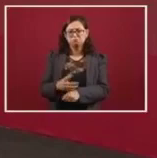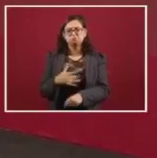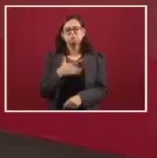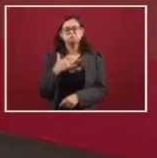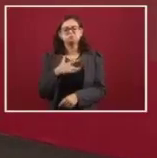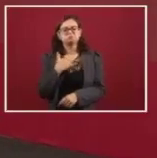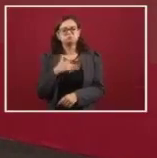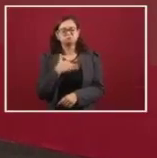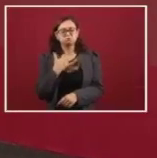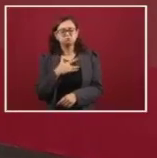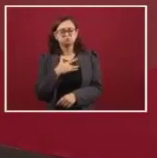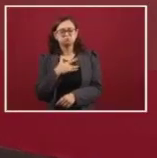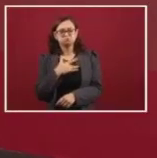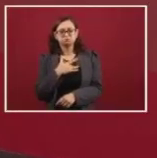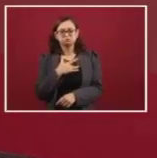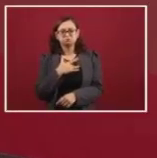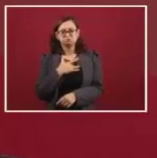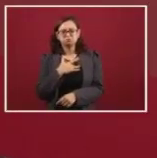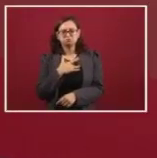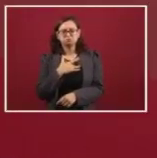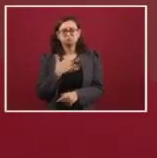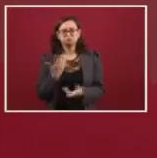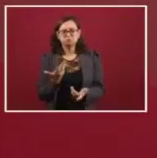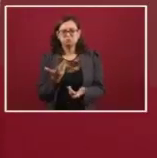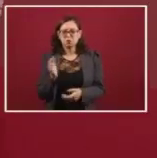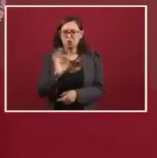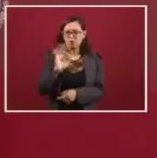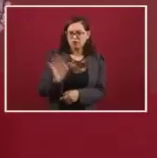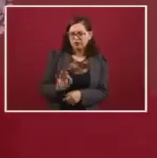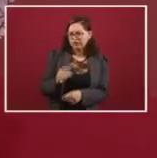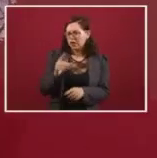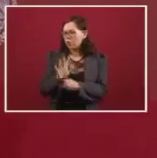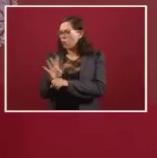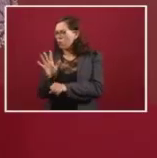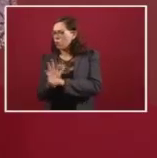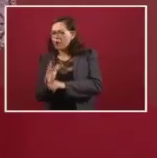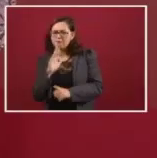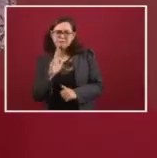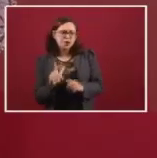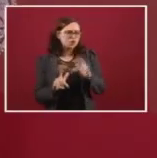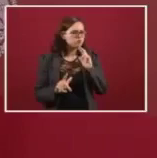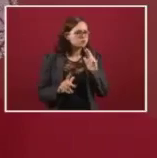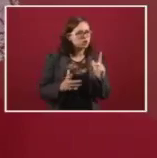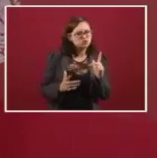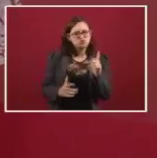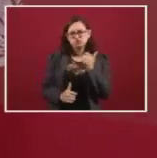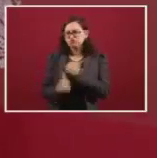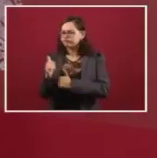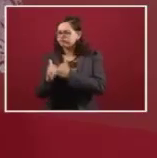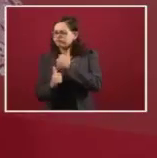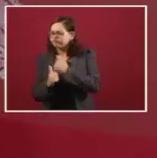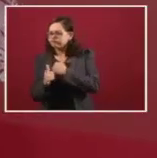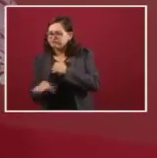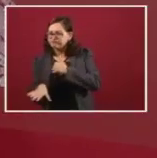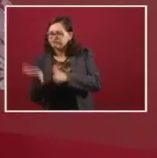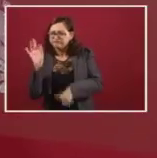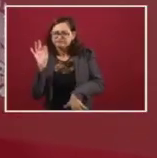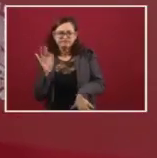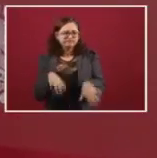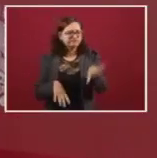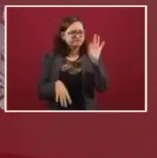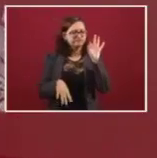decidiendo sobre la mejor oferta. Yo espero que